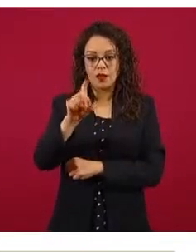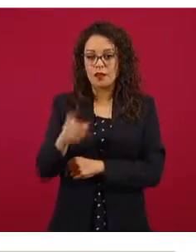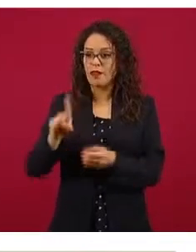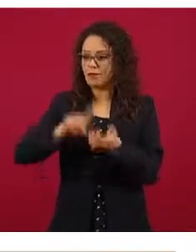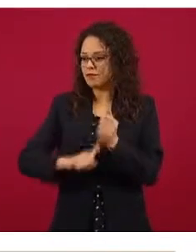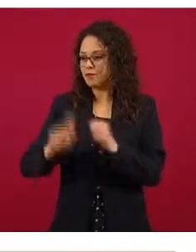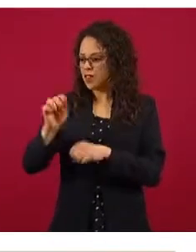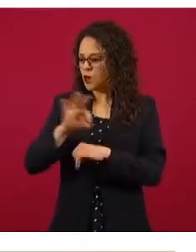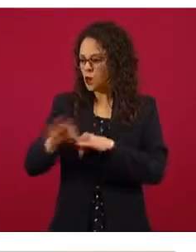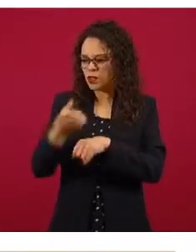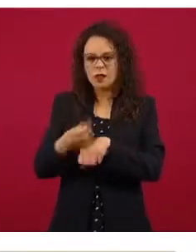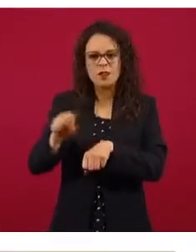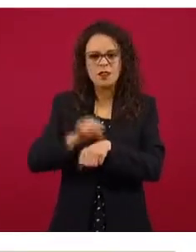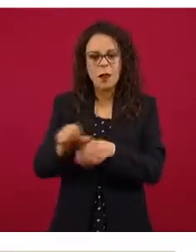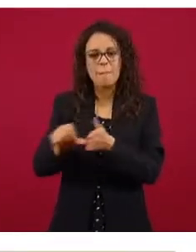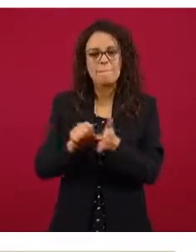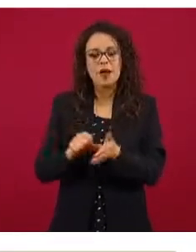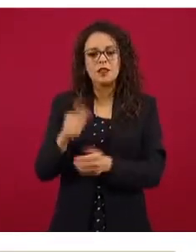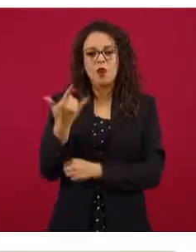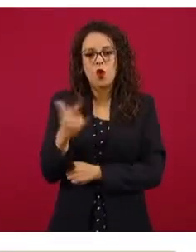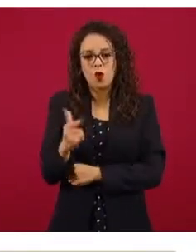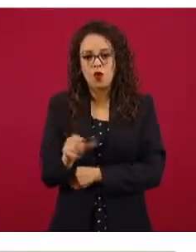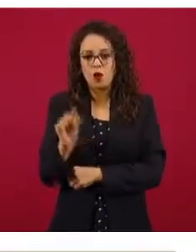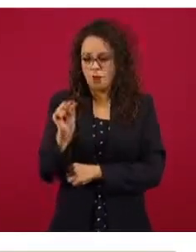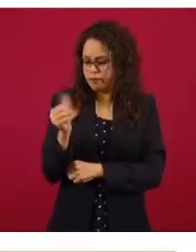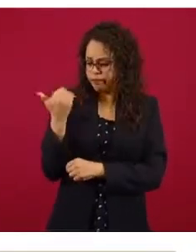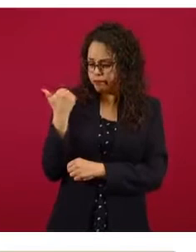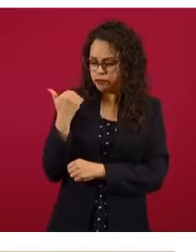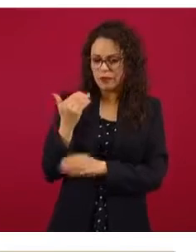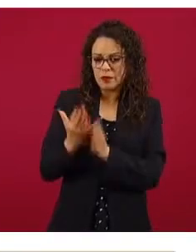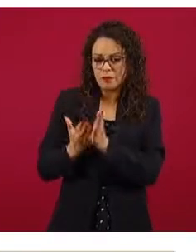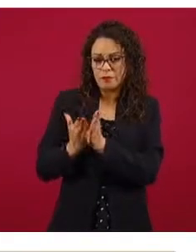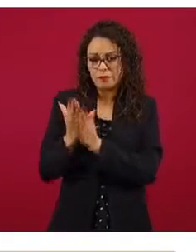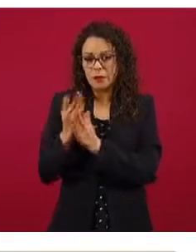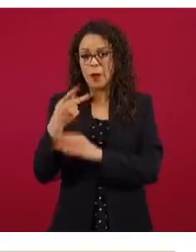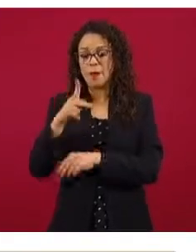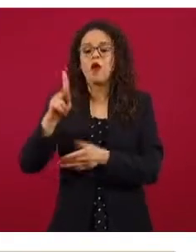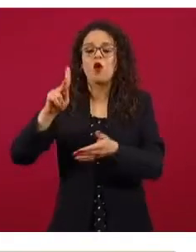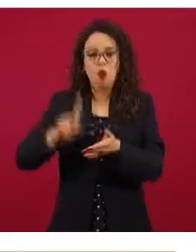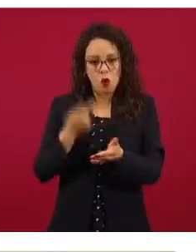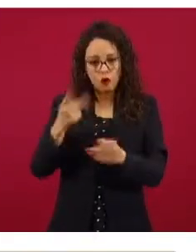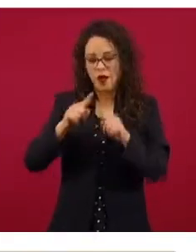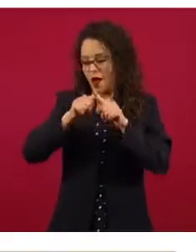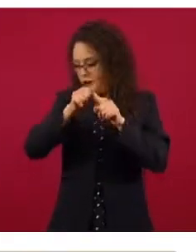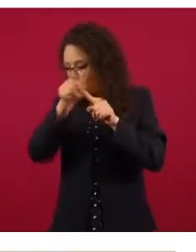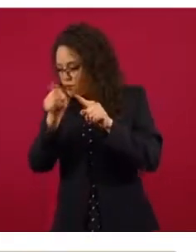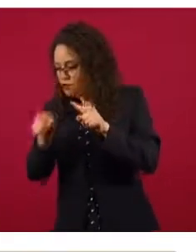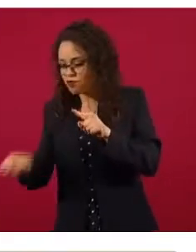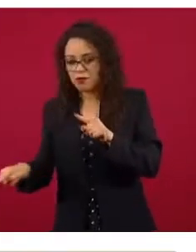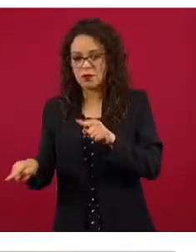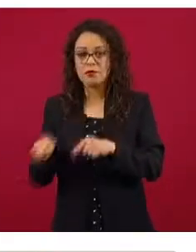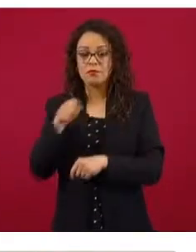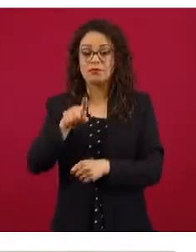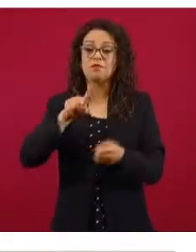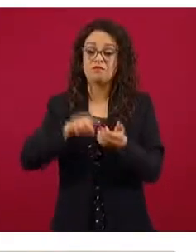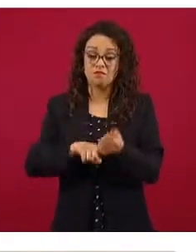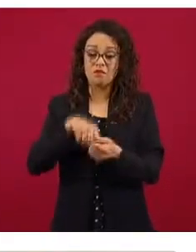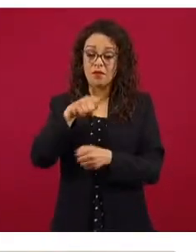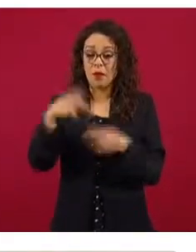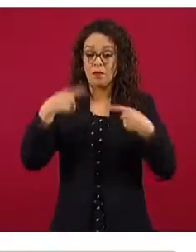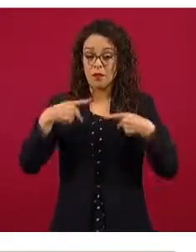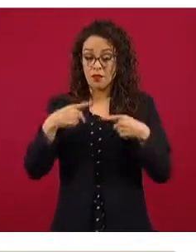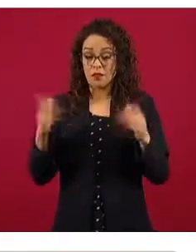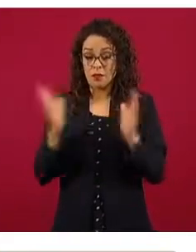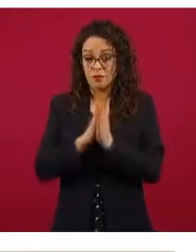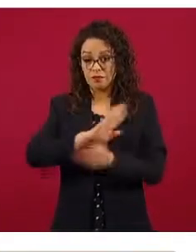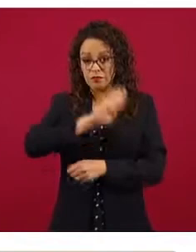y finalmente apenas tuvo este incremento, pero volvió a tener descenso. La mortalidad con importantes variaciones, pero en general